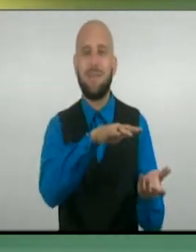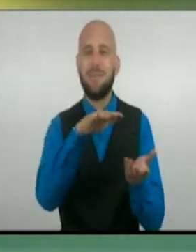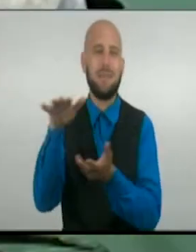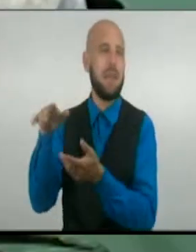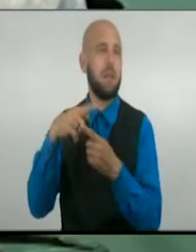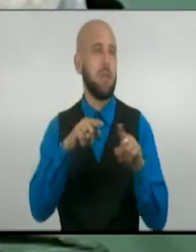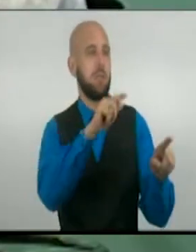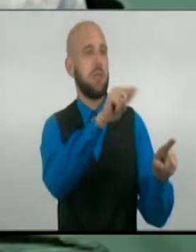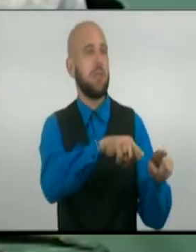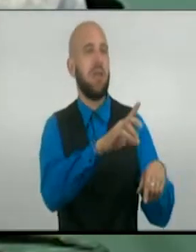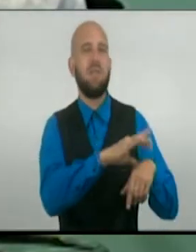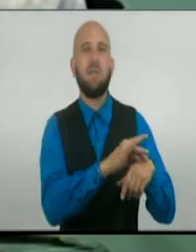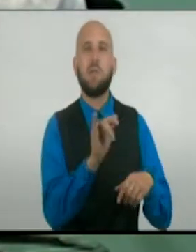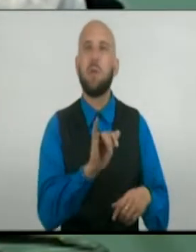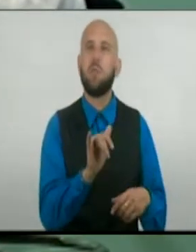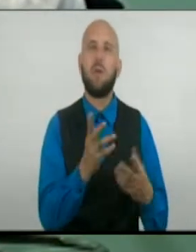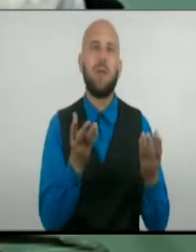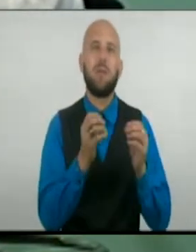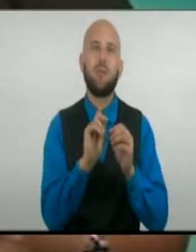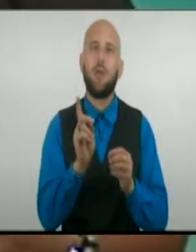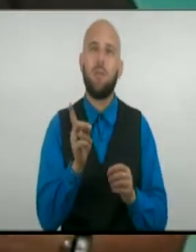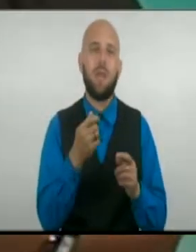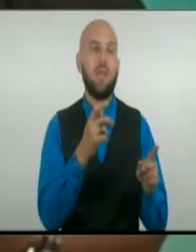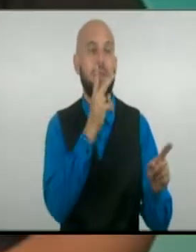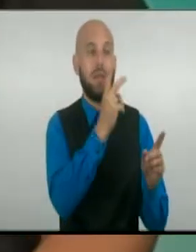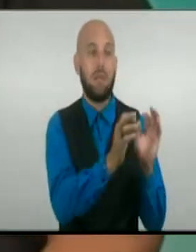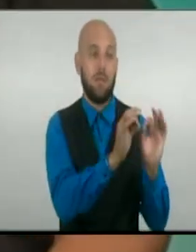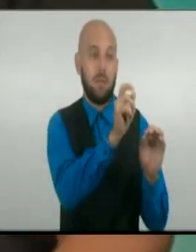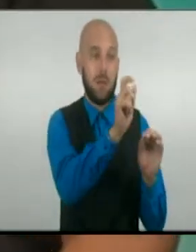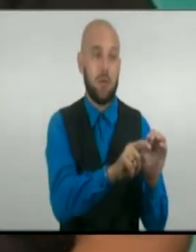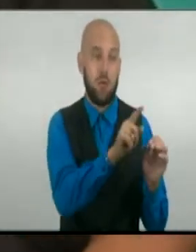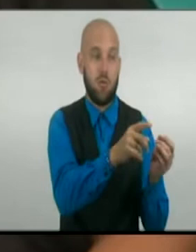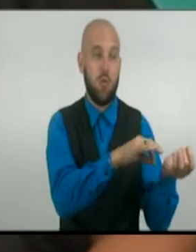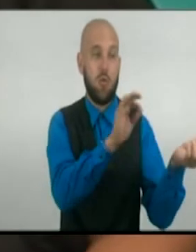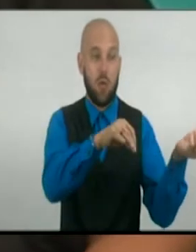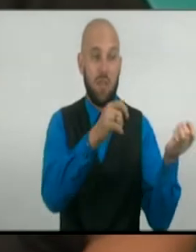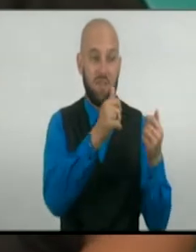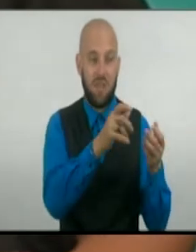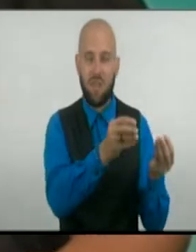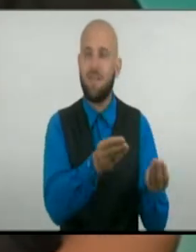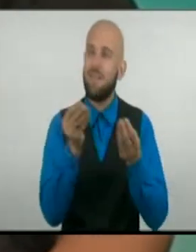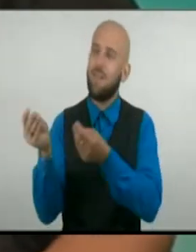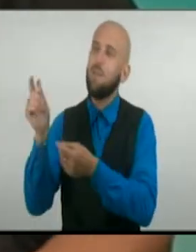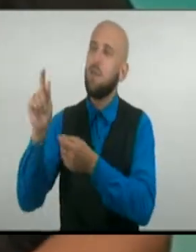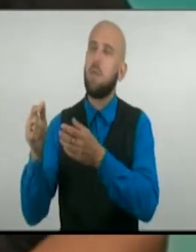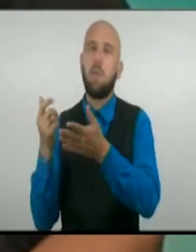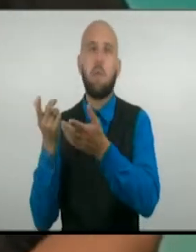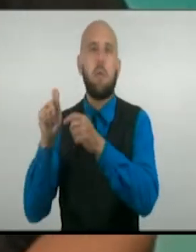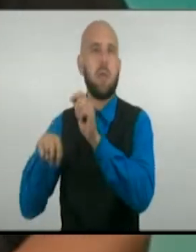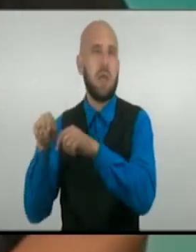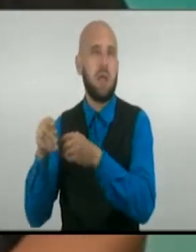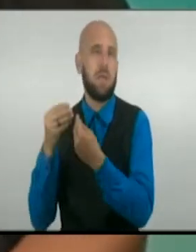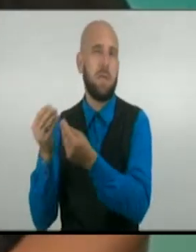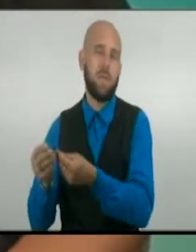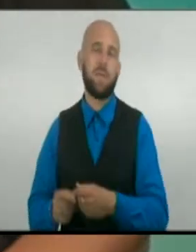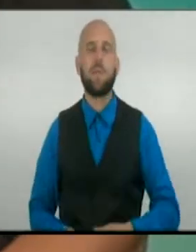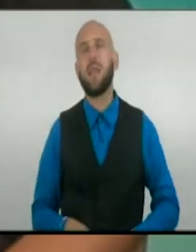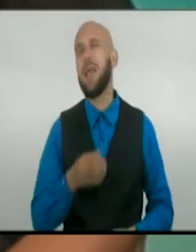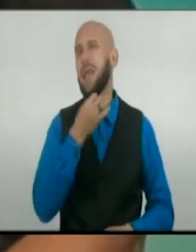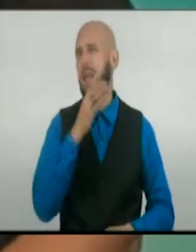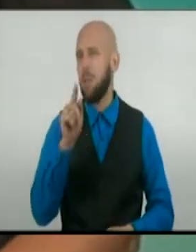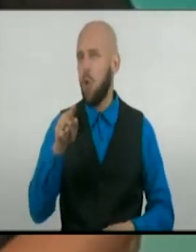transfundir pero bueno si el médico considera que puede donar aún cuando sea un hipertenso con